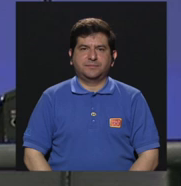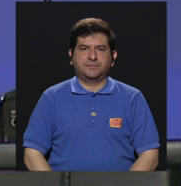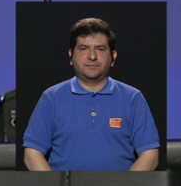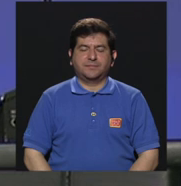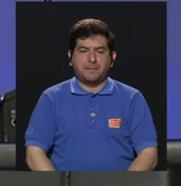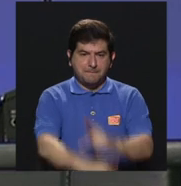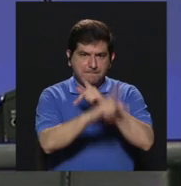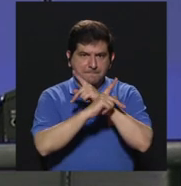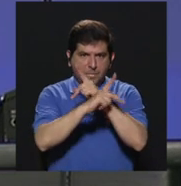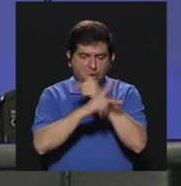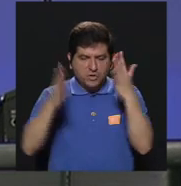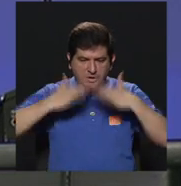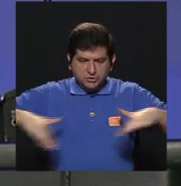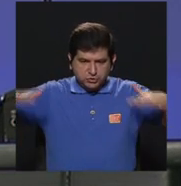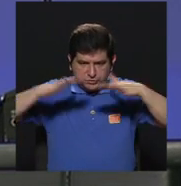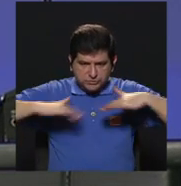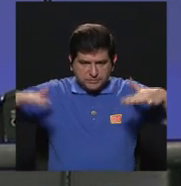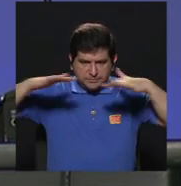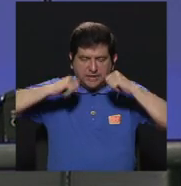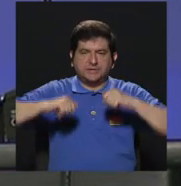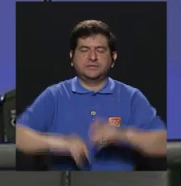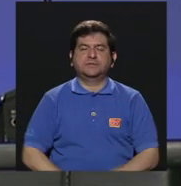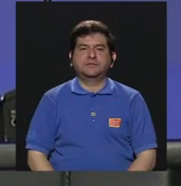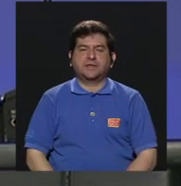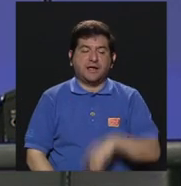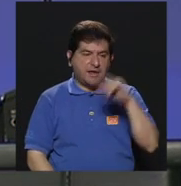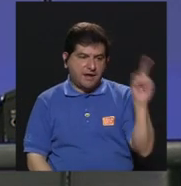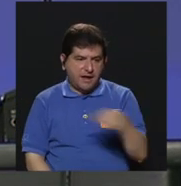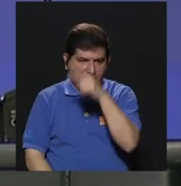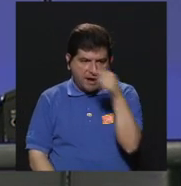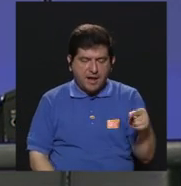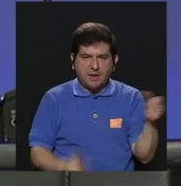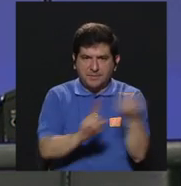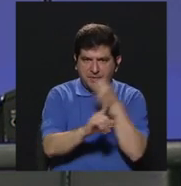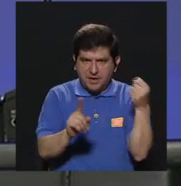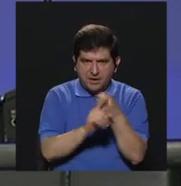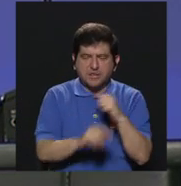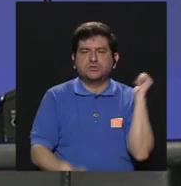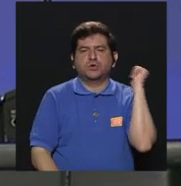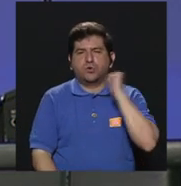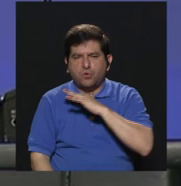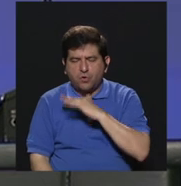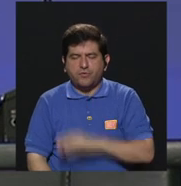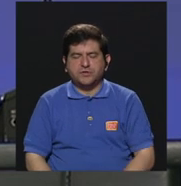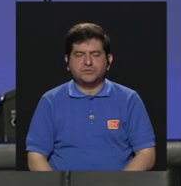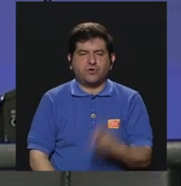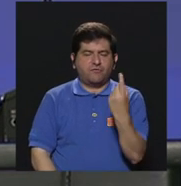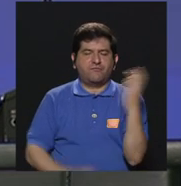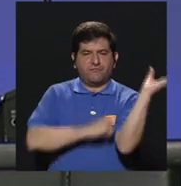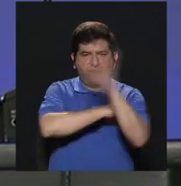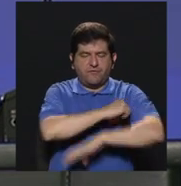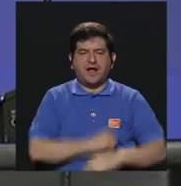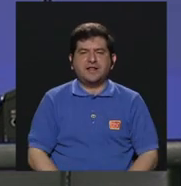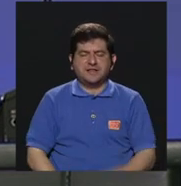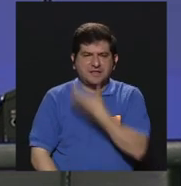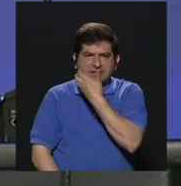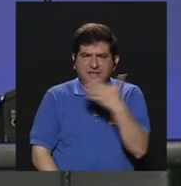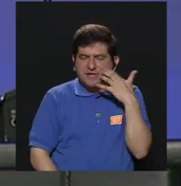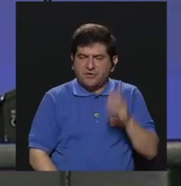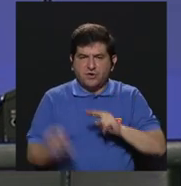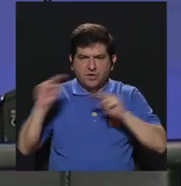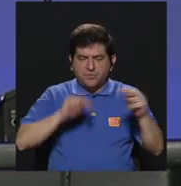la protección del medio ambiente, la erradicación de la violencia, la corrupción, la impunidad, el terrorismo, la